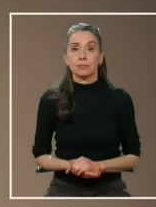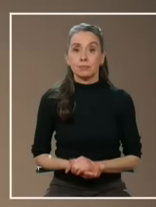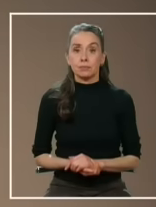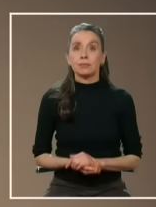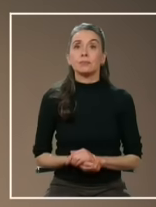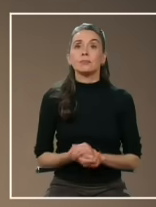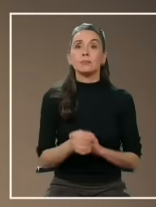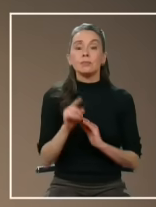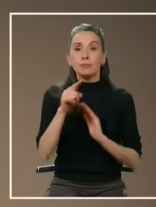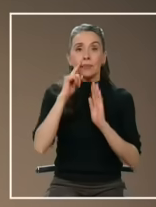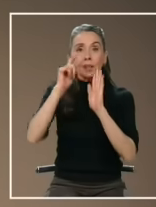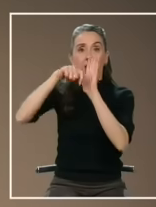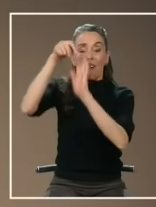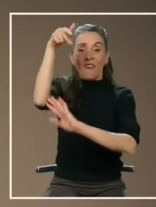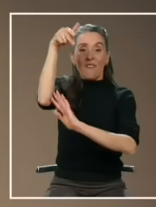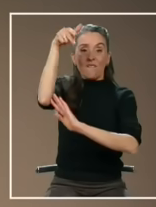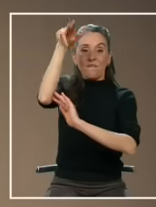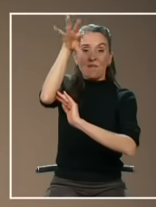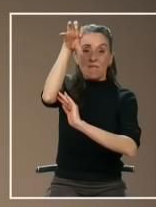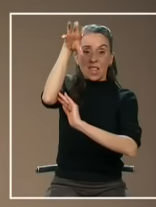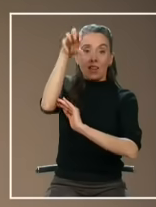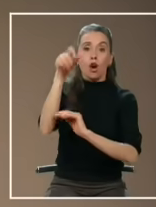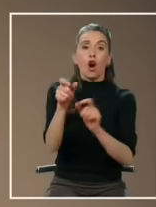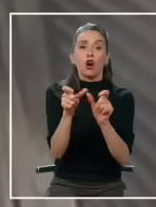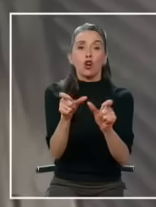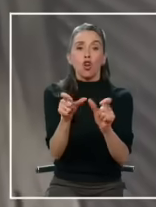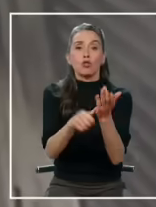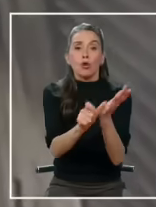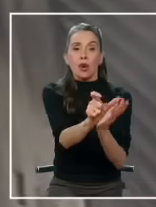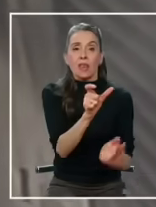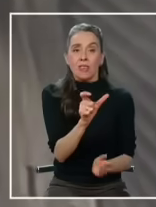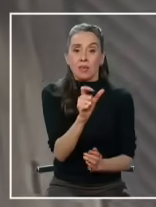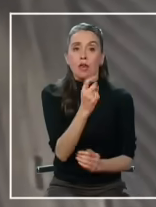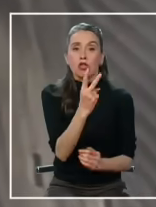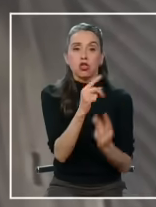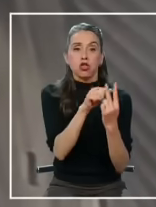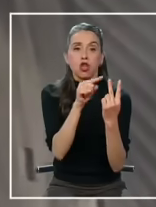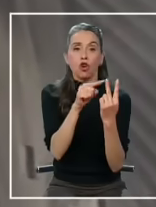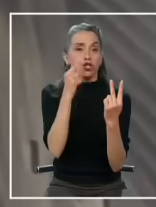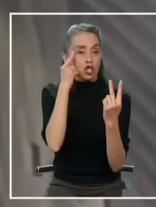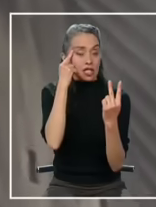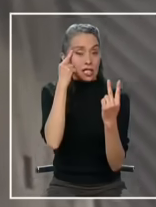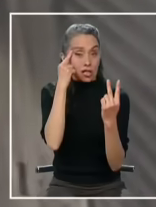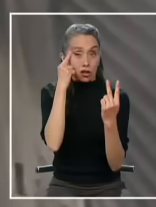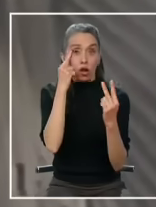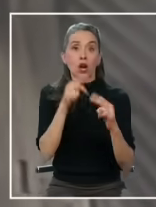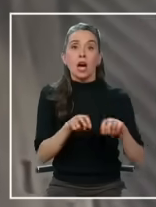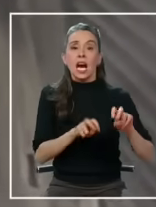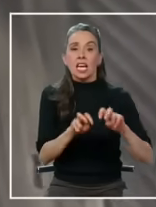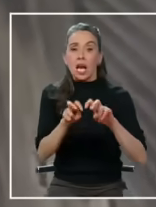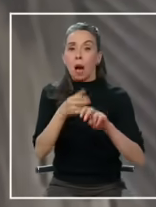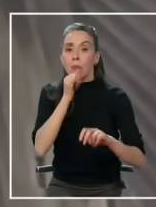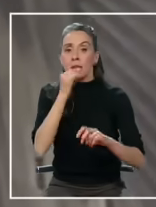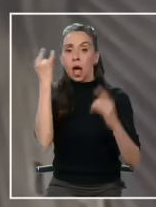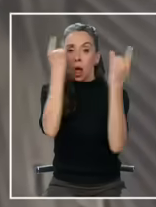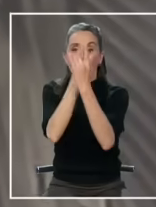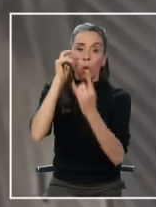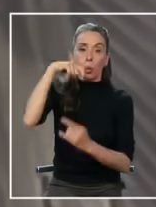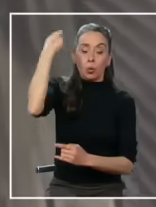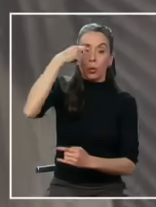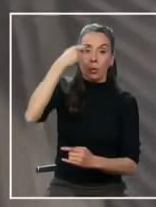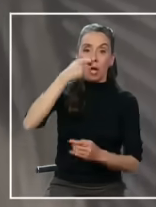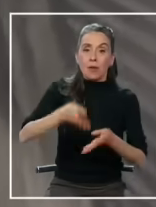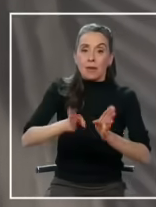Estos registros corresponden a un control de identidad a 2 ciudadanos chinos. ¿El motivo? Caminar bajo los efectos del alcohol en la vía